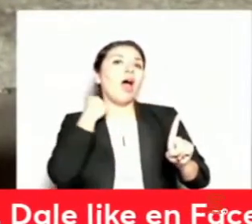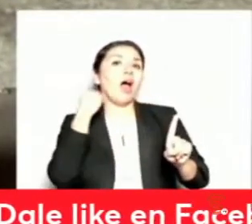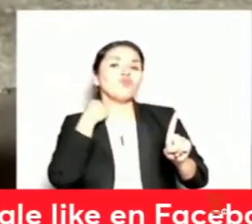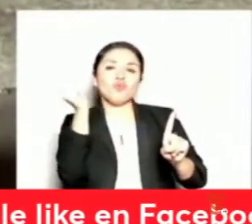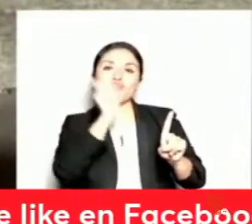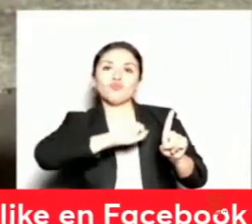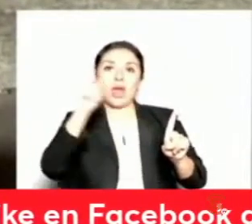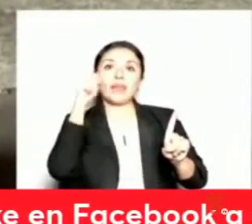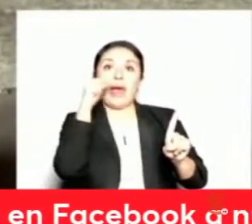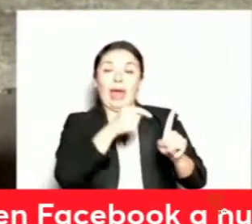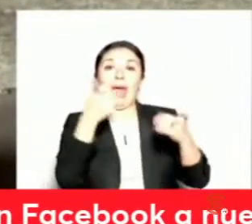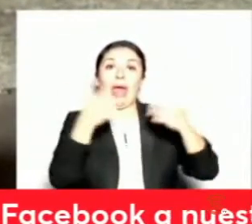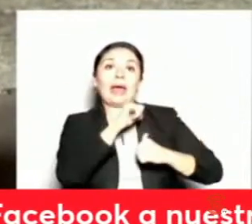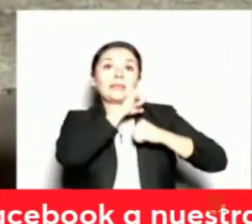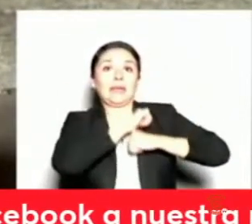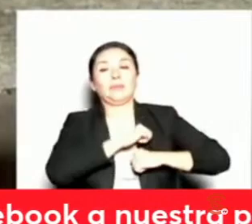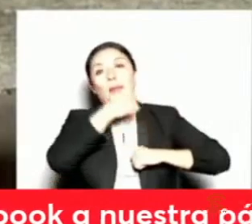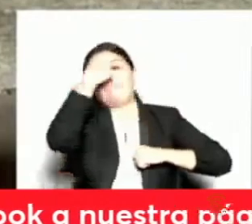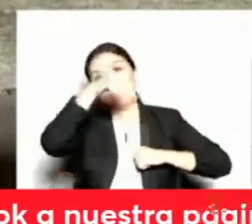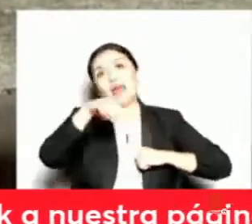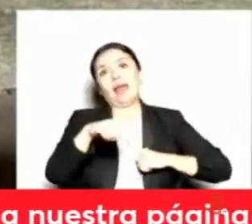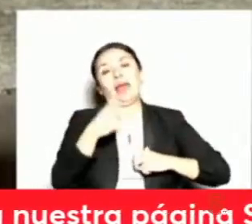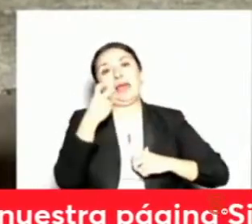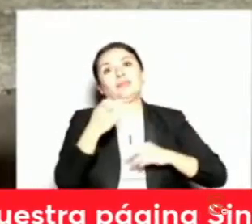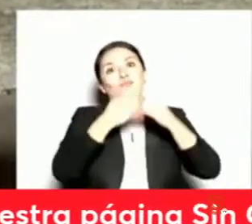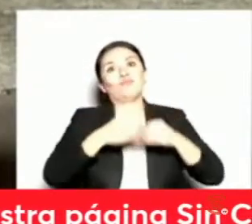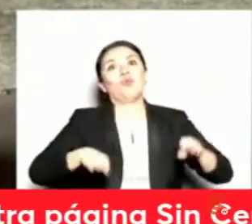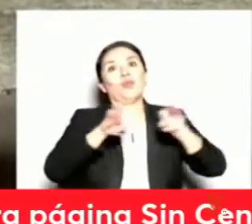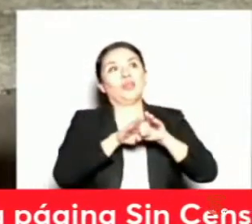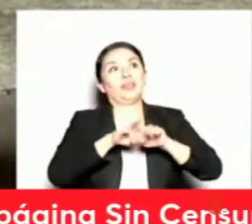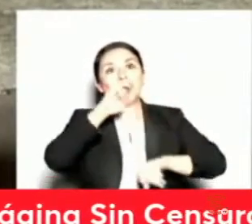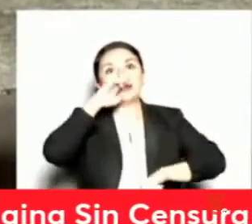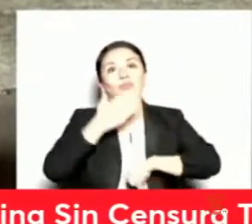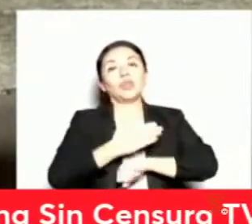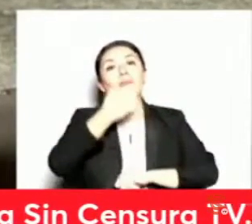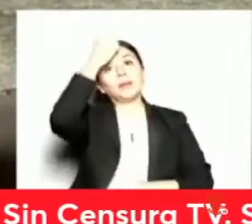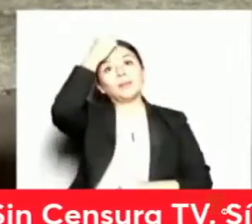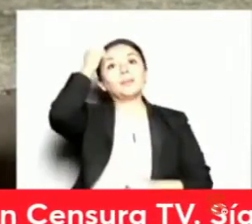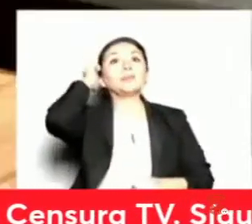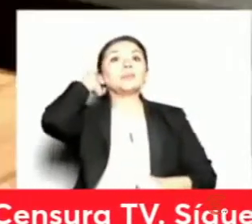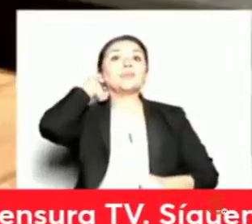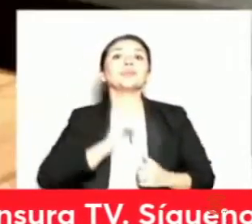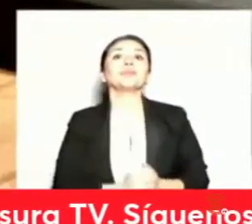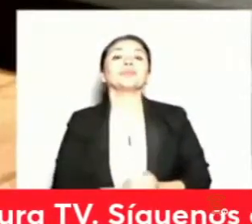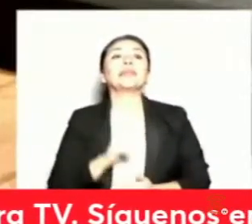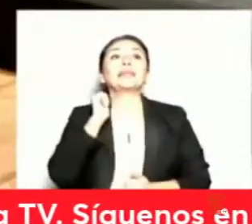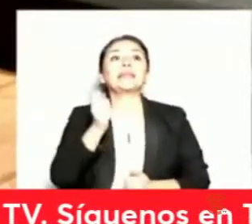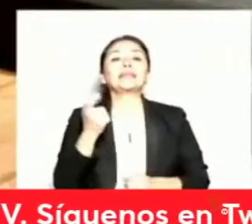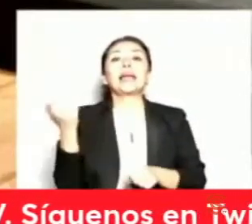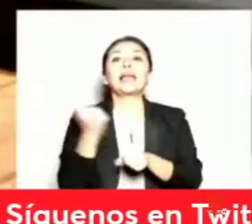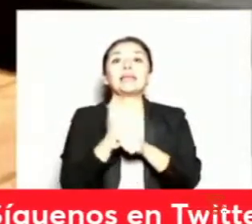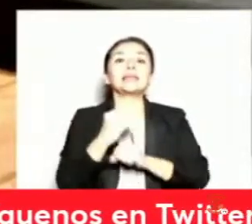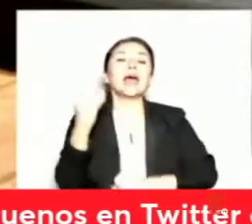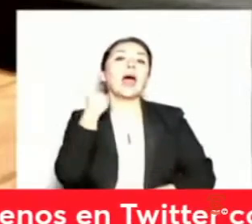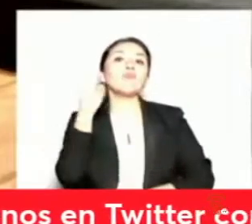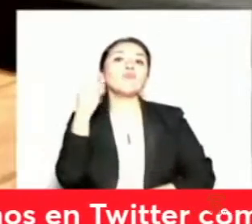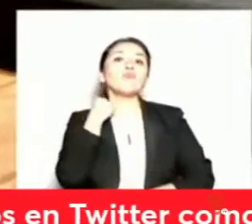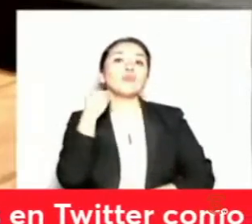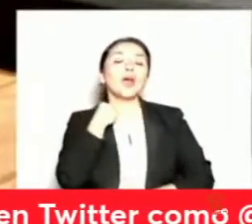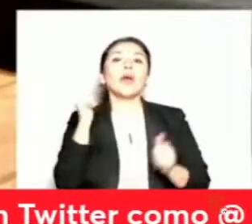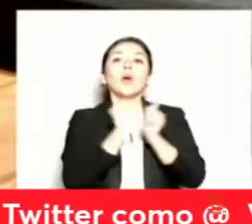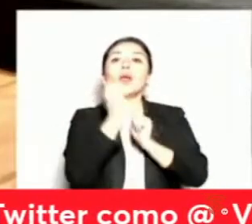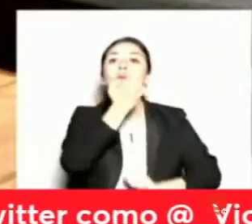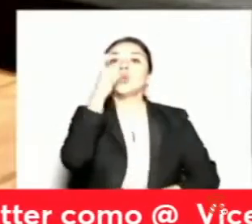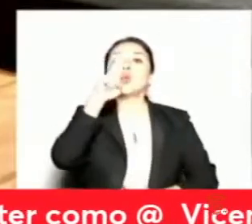abogada que va a estar a cargo de esta tarea tan importante en la ciudad. Es licenciada en Derecho y en Ciencias de la Comunicación por la